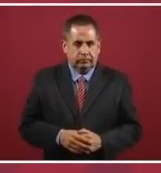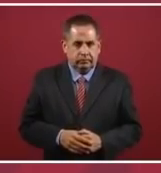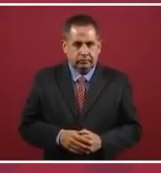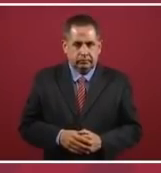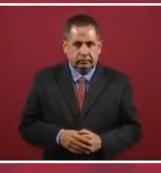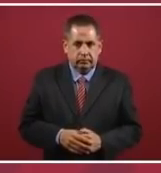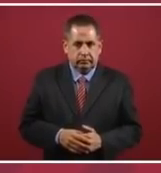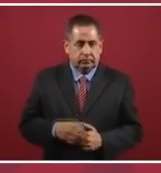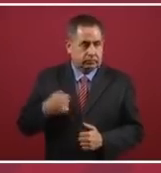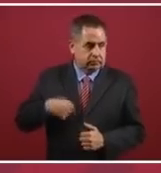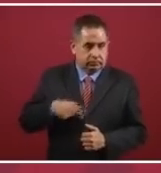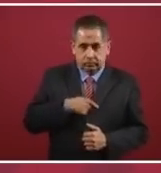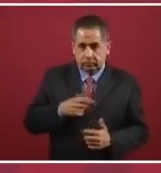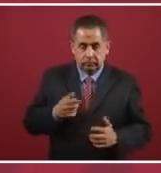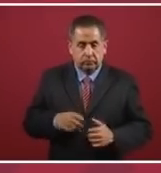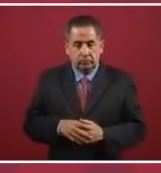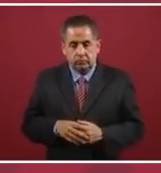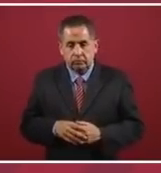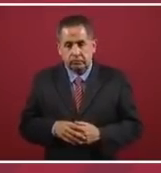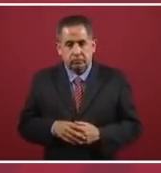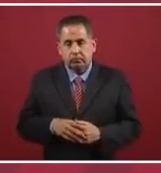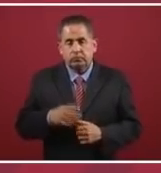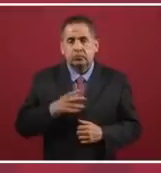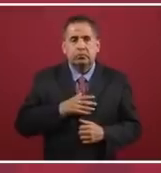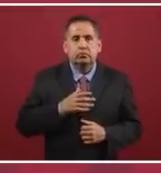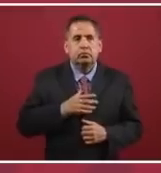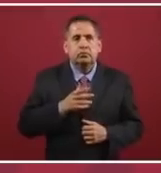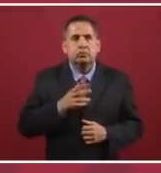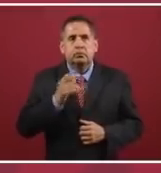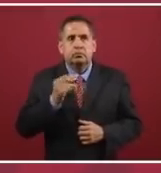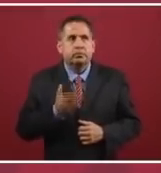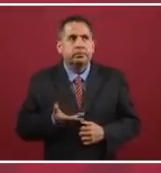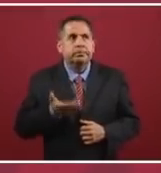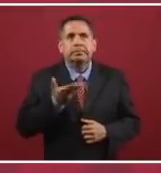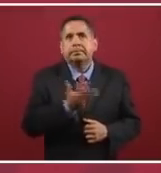Que nosotros no pedíamos